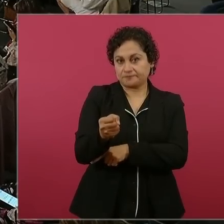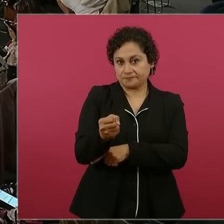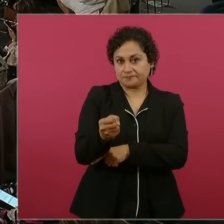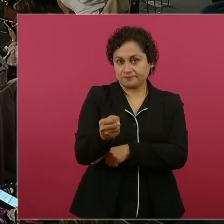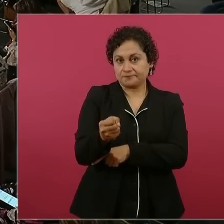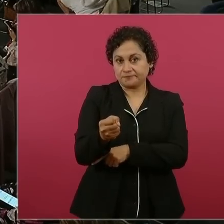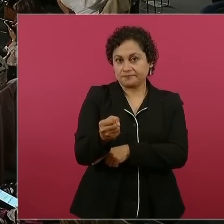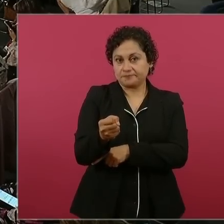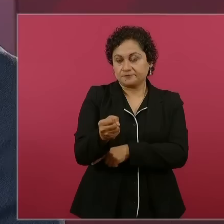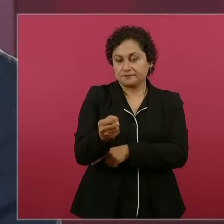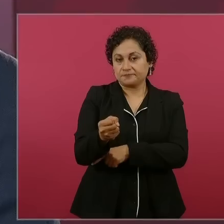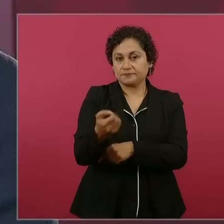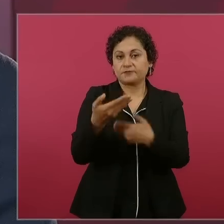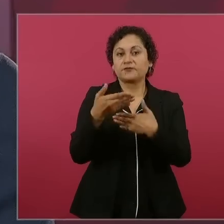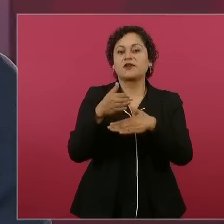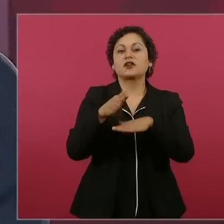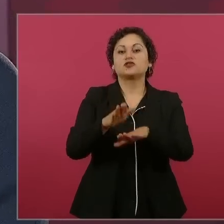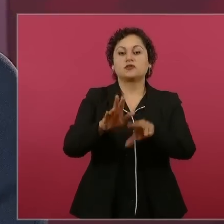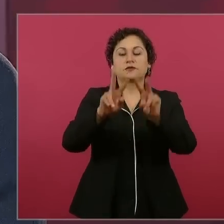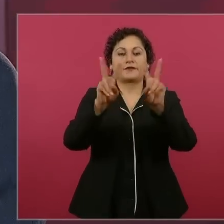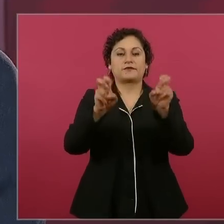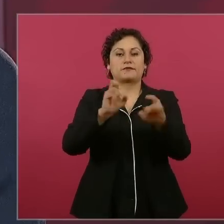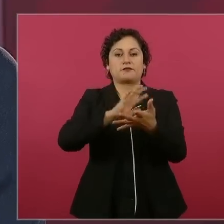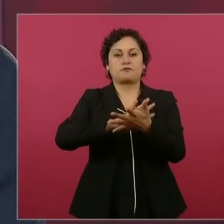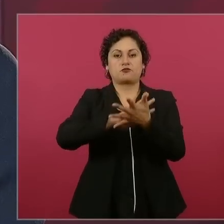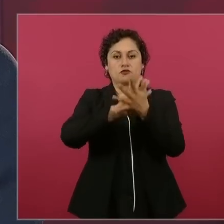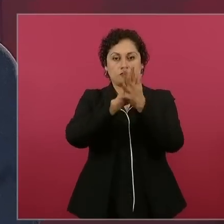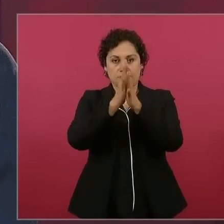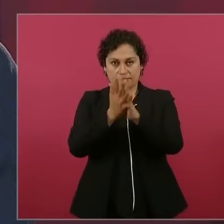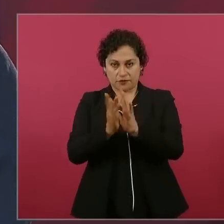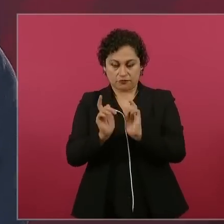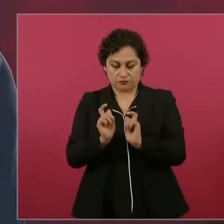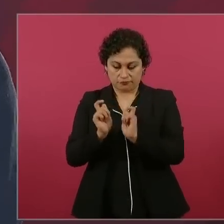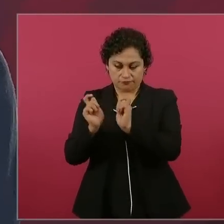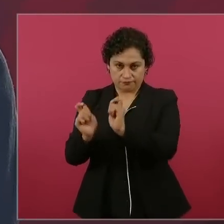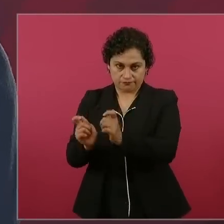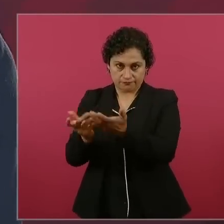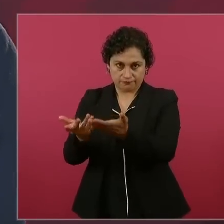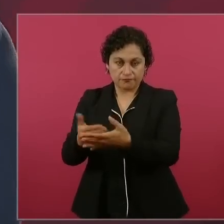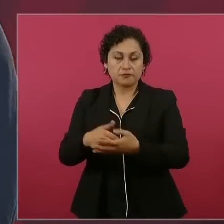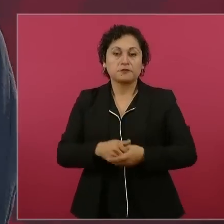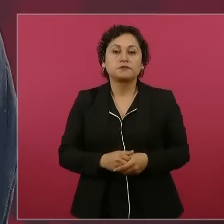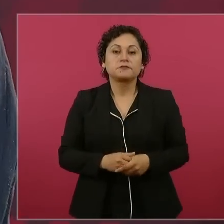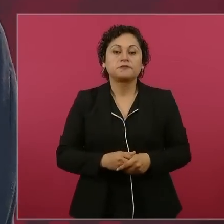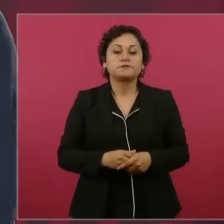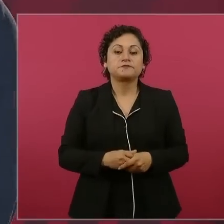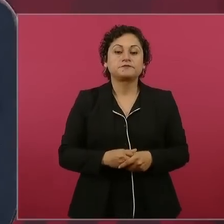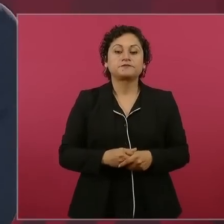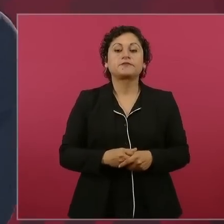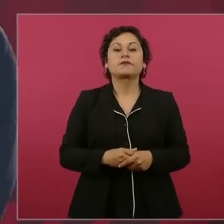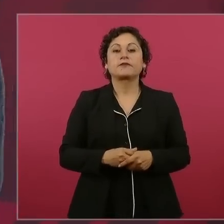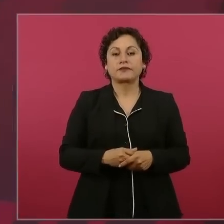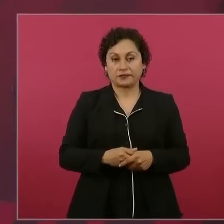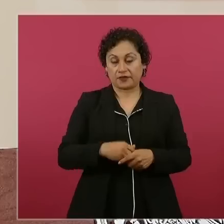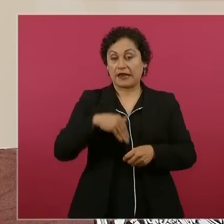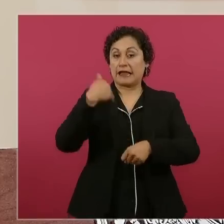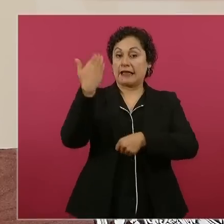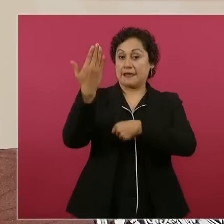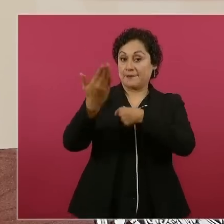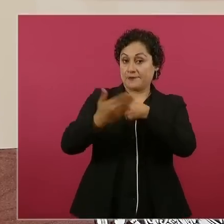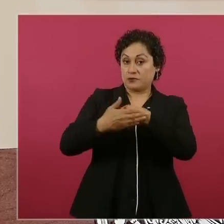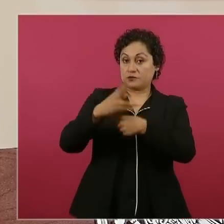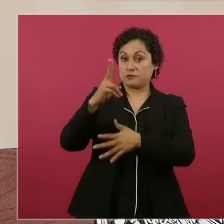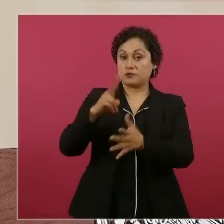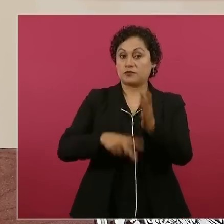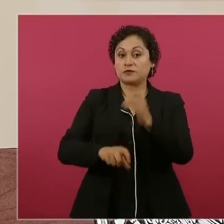en lo que tiene que ver con la dirección del Movimiento de Transformación, y en septiembre del año próximo